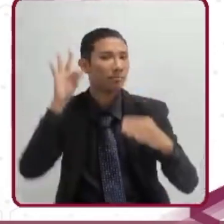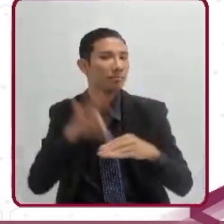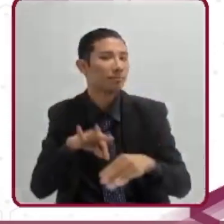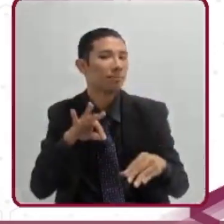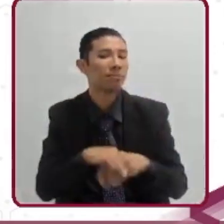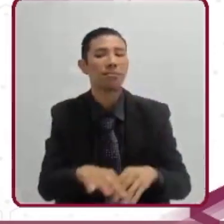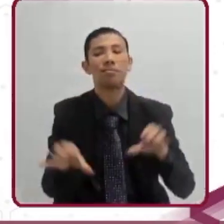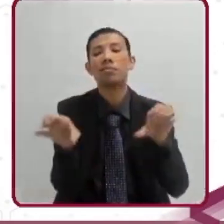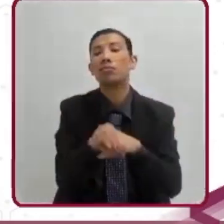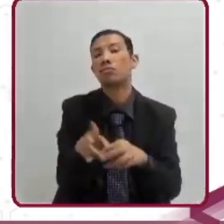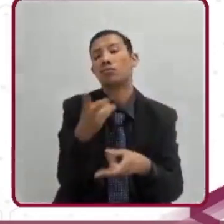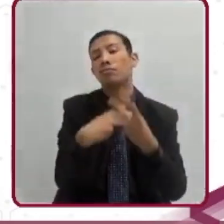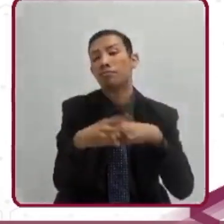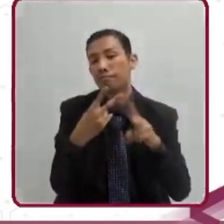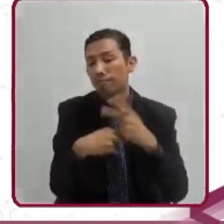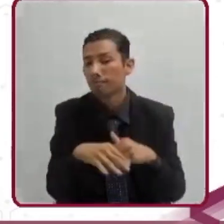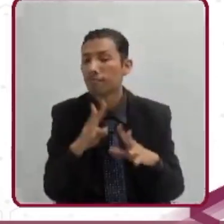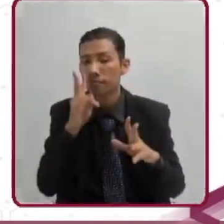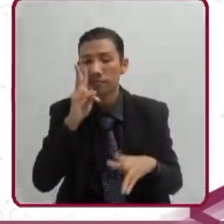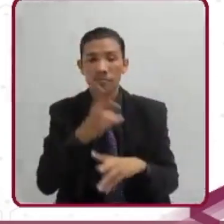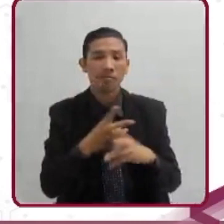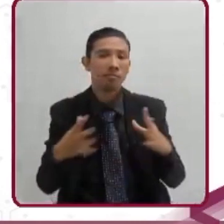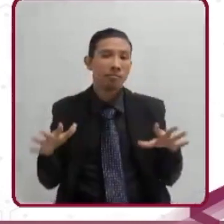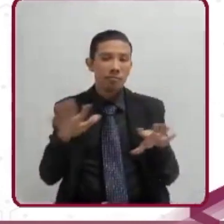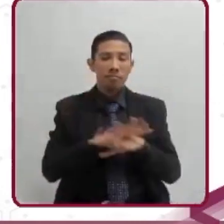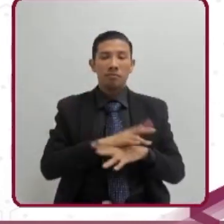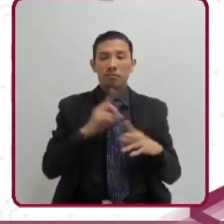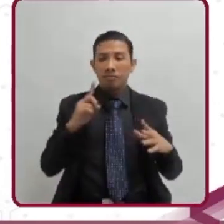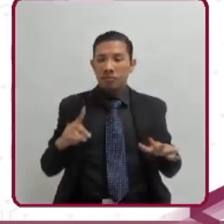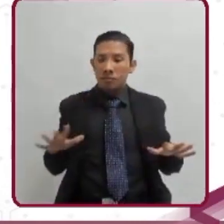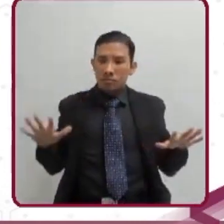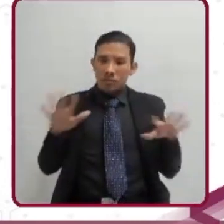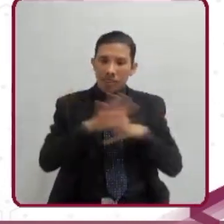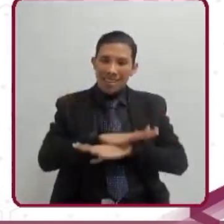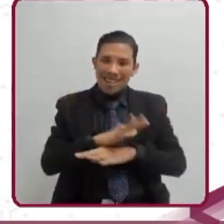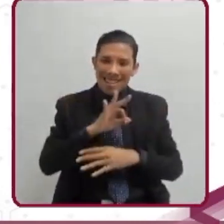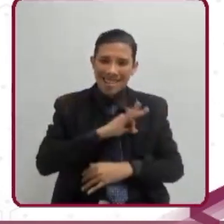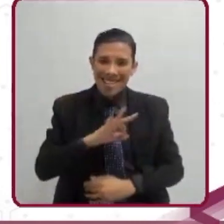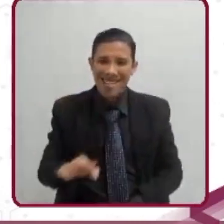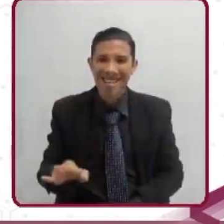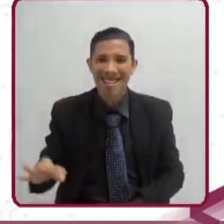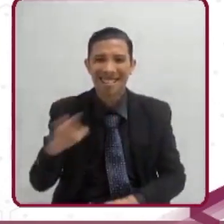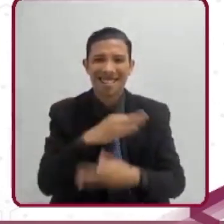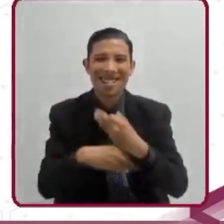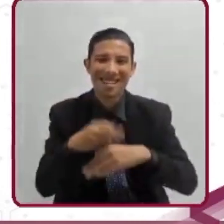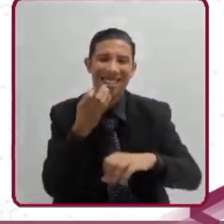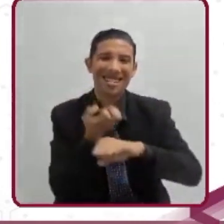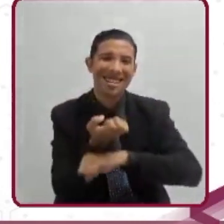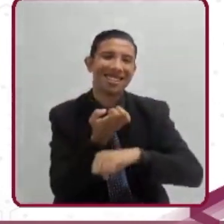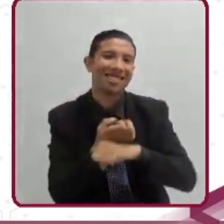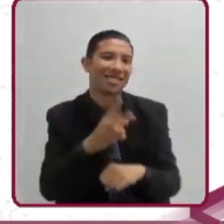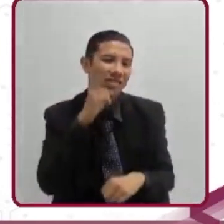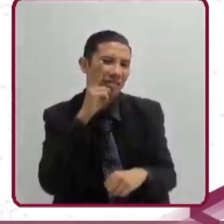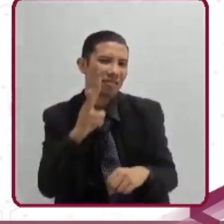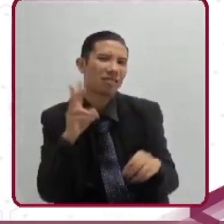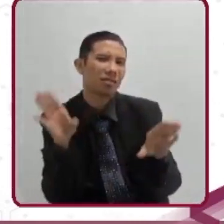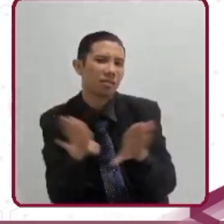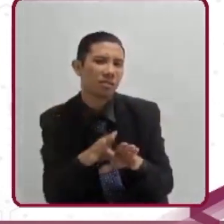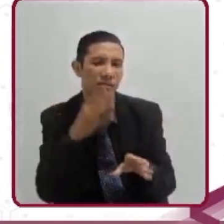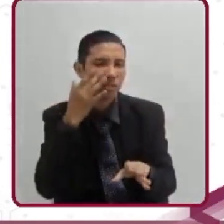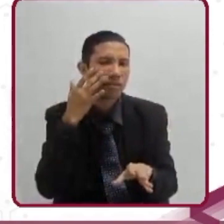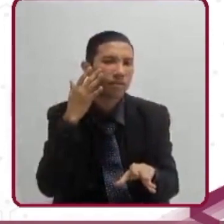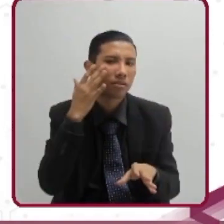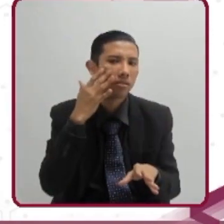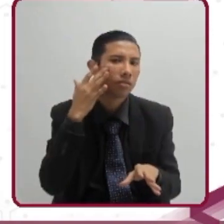que va a conllevar obviamente en cambios que se puedan dar a nivel local, y lo veo como un área de oportunidad